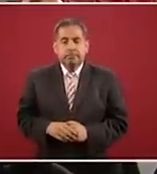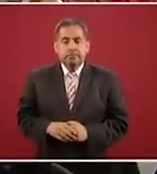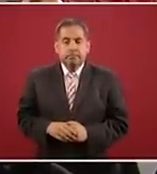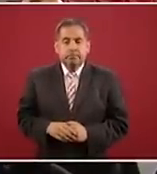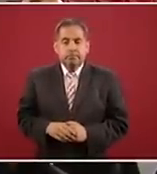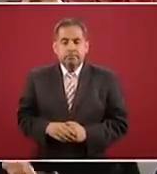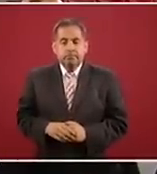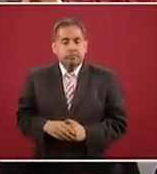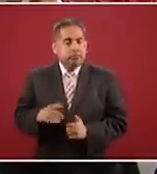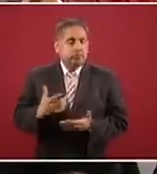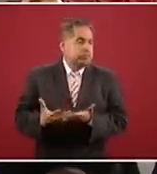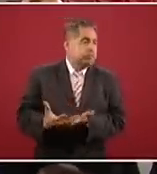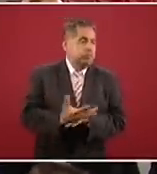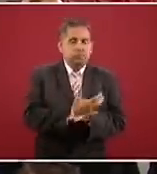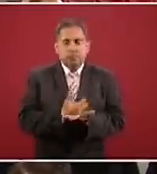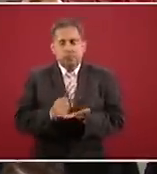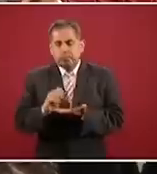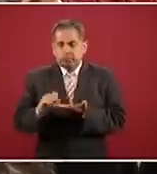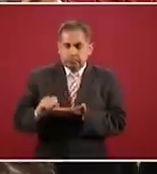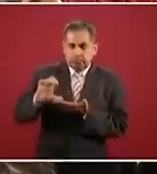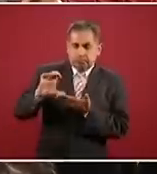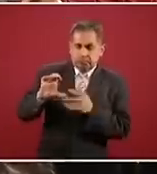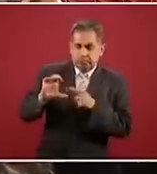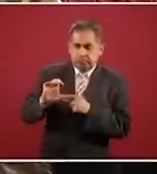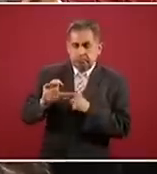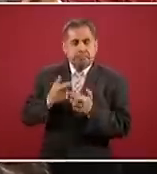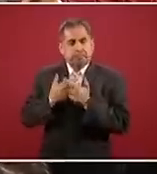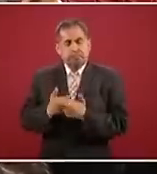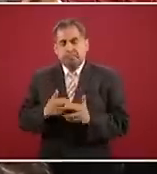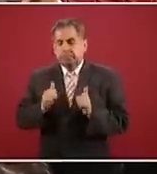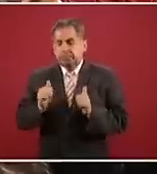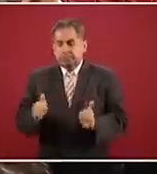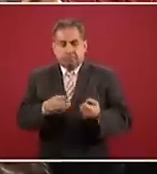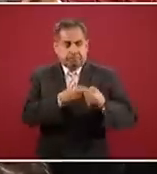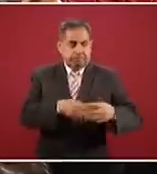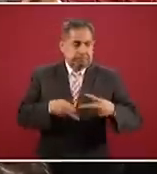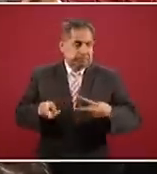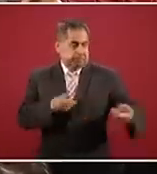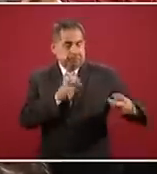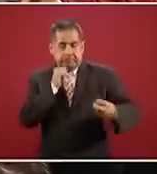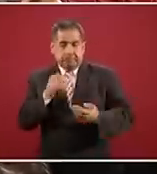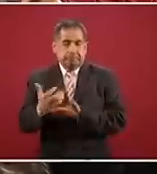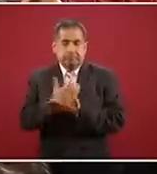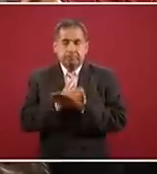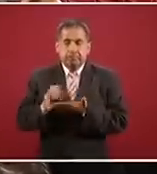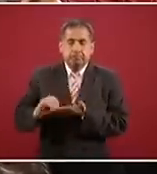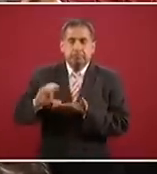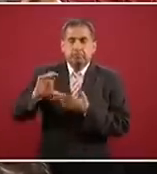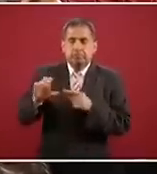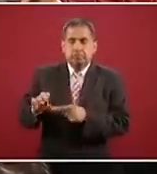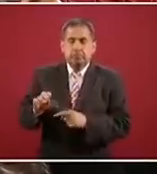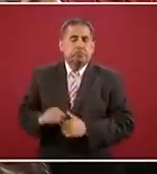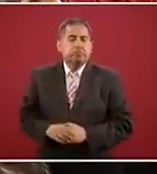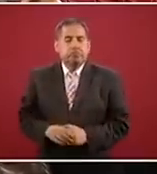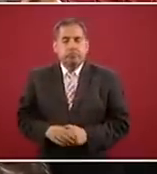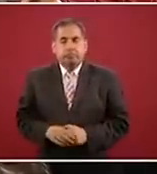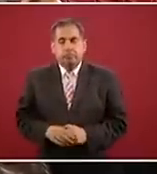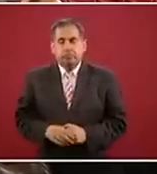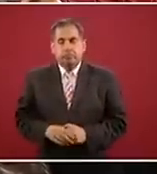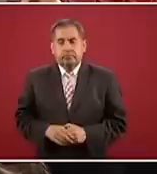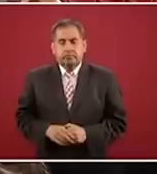Los recursos recuperados, esta es la cantidad que ha sido recuperada de todos estos eventos. Lo que sigue, por